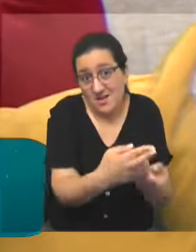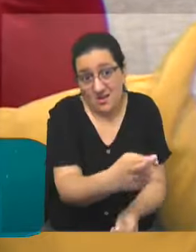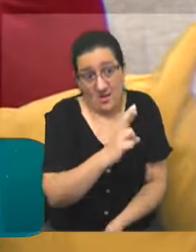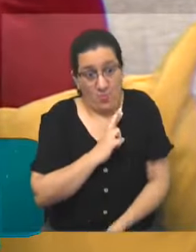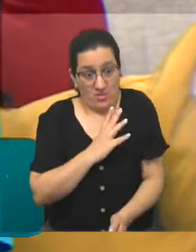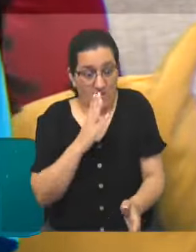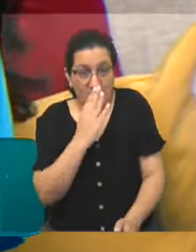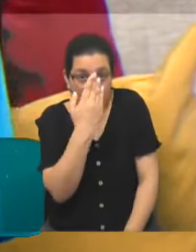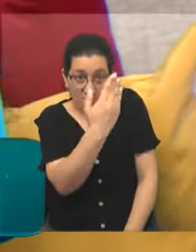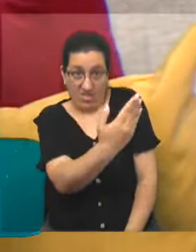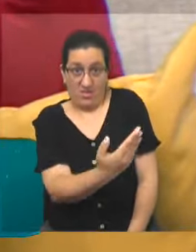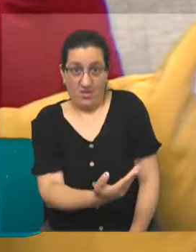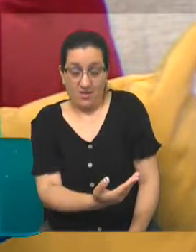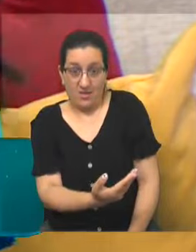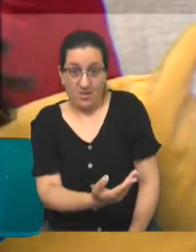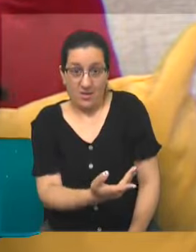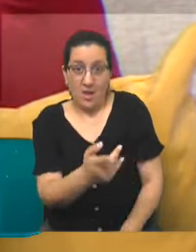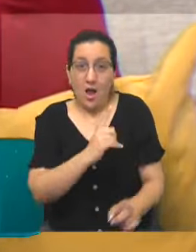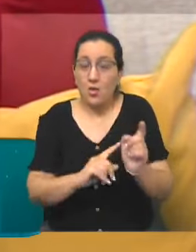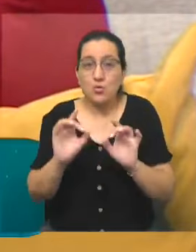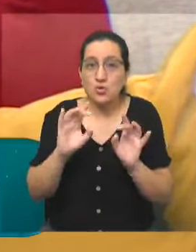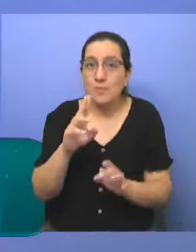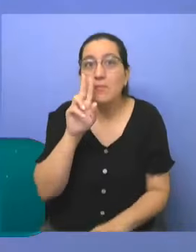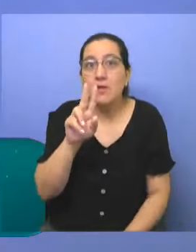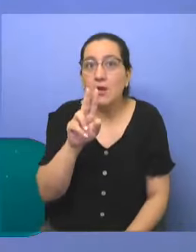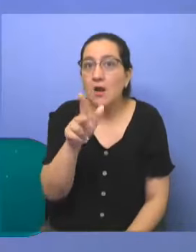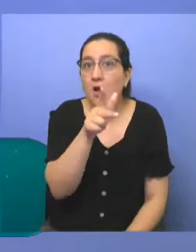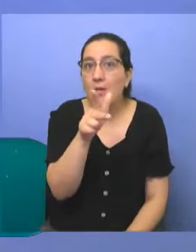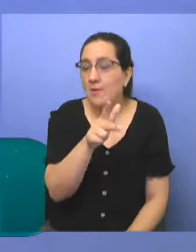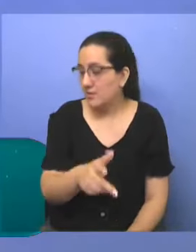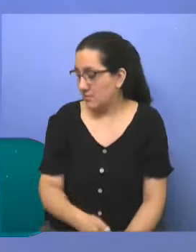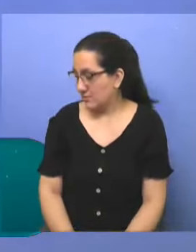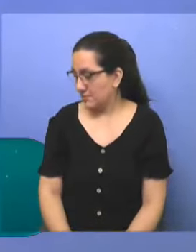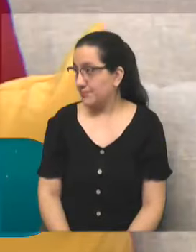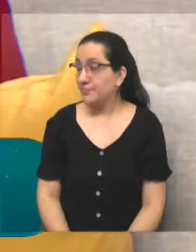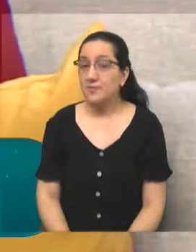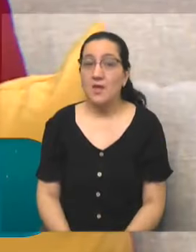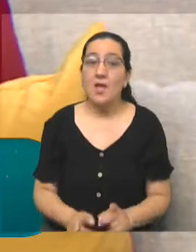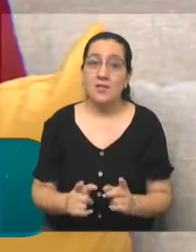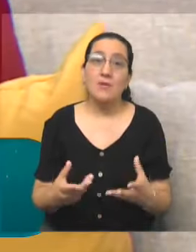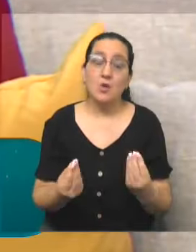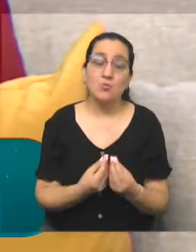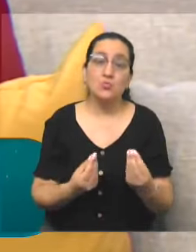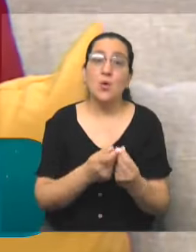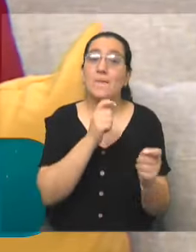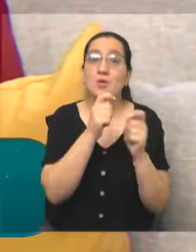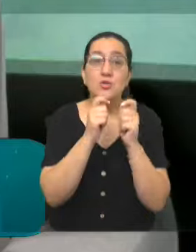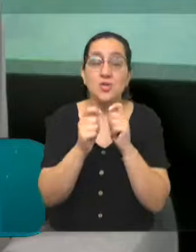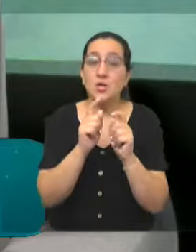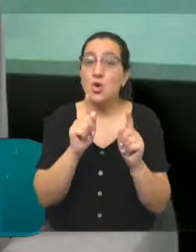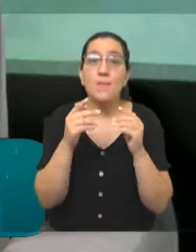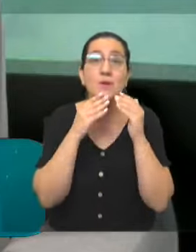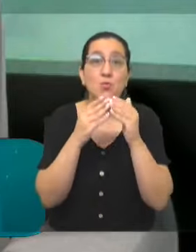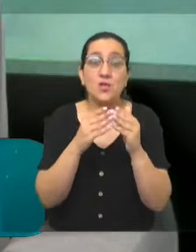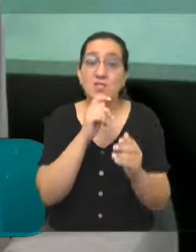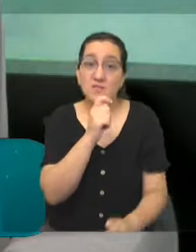hoy ni siquiera te miran un segundo, es como para allá. Y se trasladó también a los periodistas también, Daniel. Hay muchos periodistas que no le preguntan al entrevistado y le